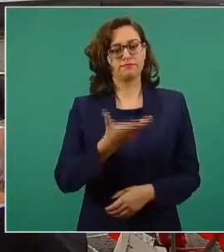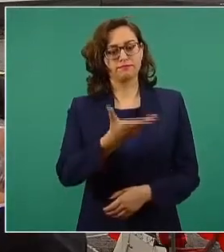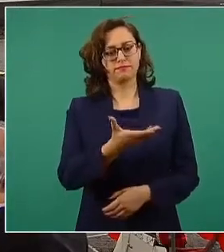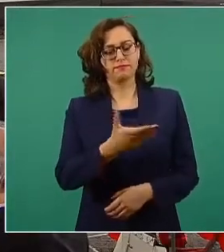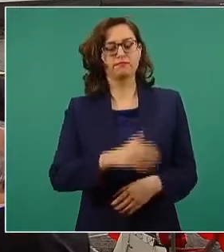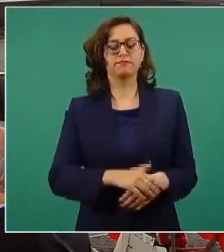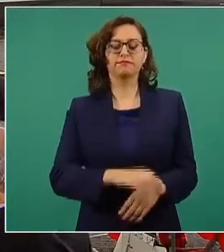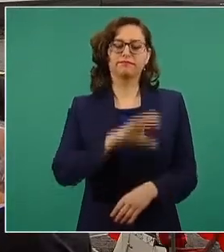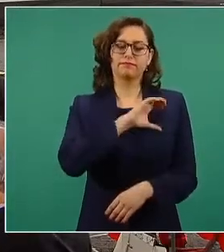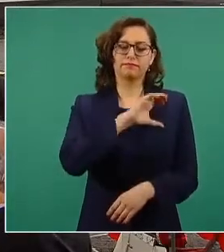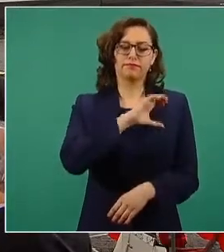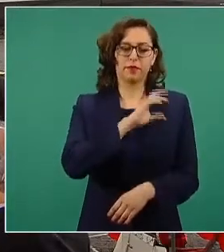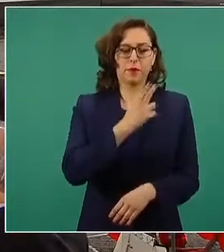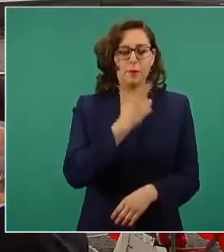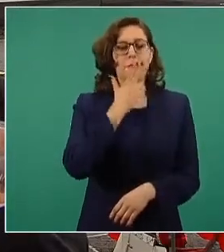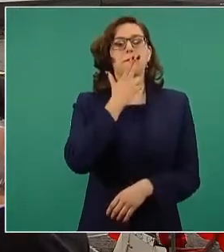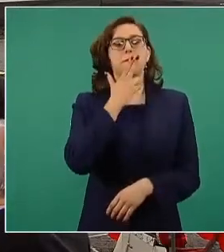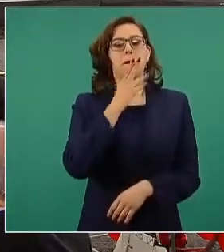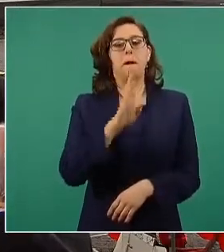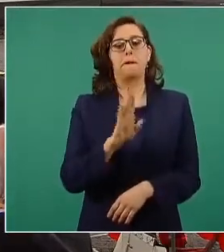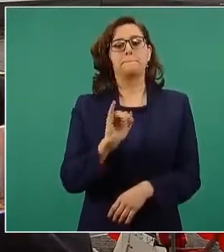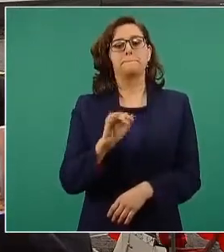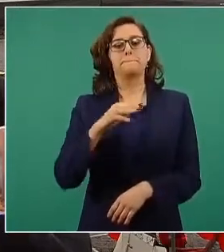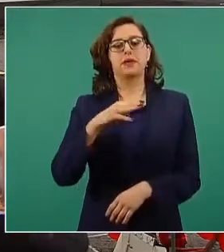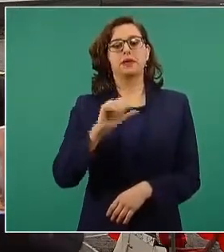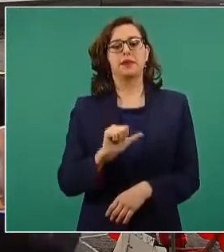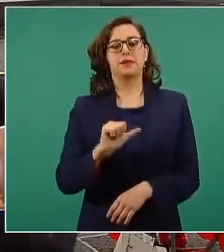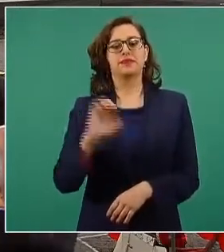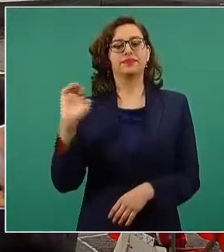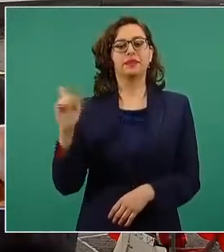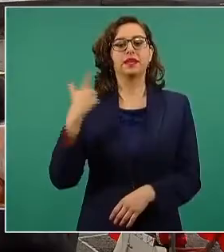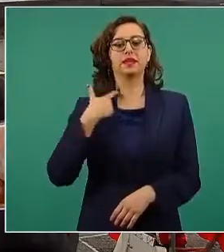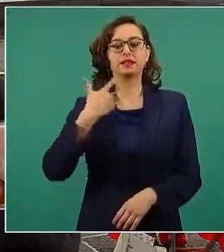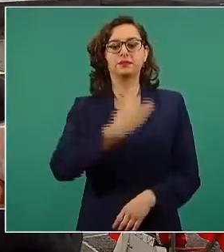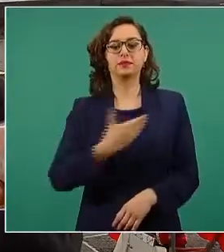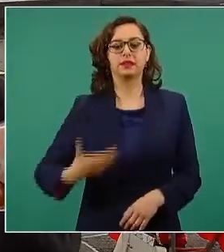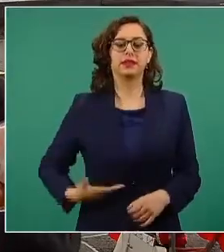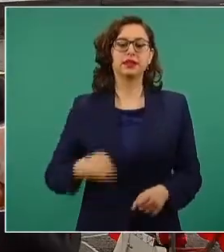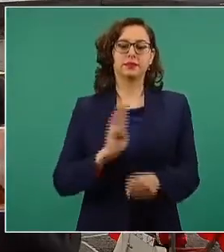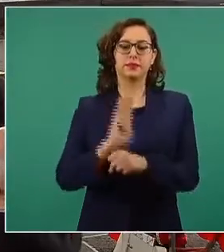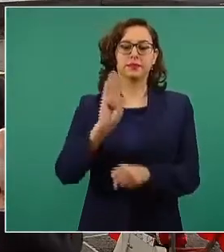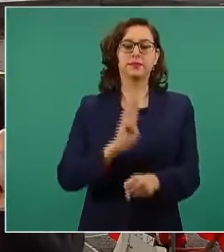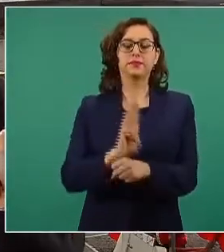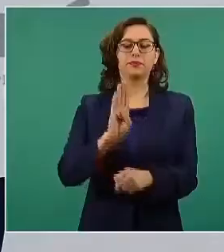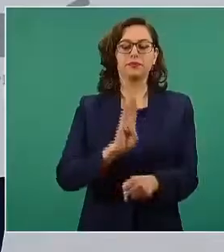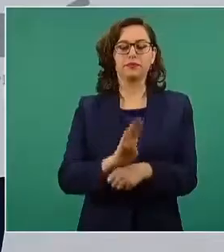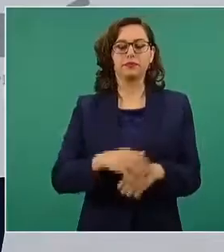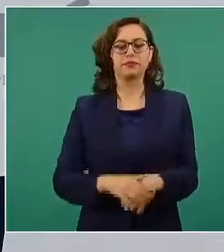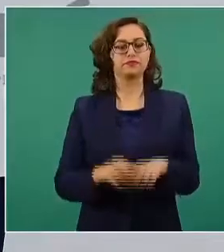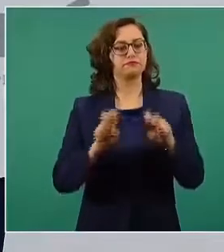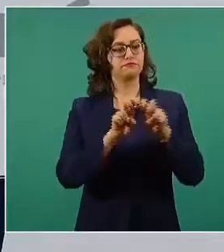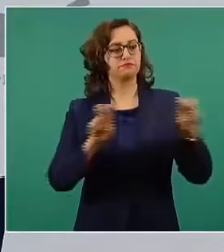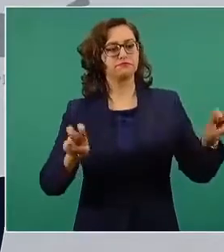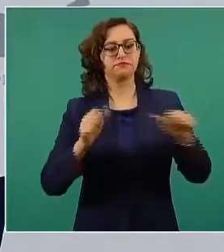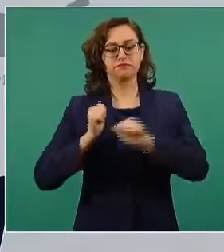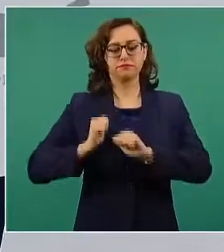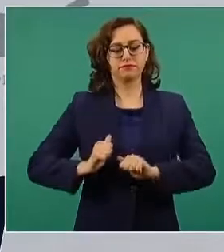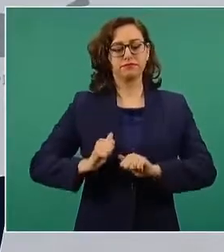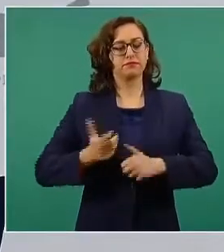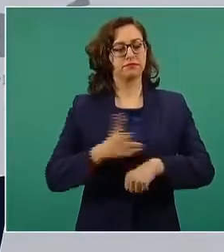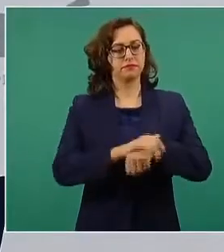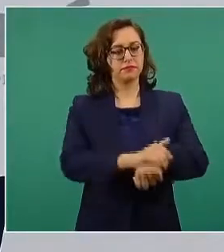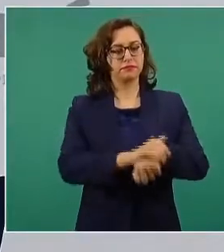Rousseff, expresidenta de Brasil, al Presidium, amigos, amigas,